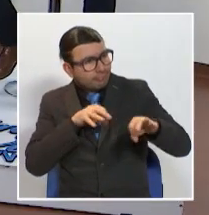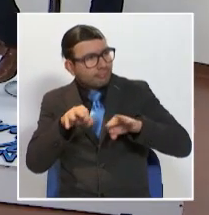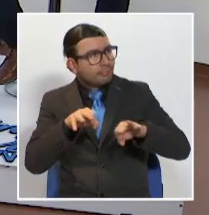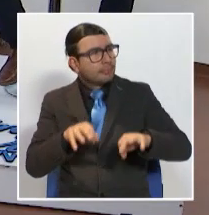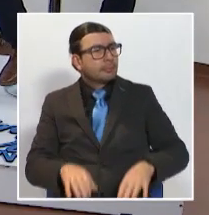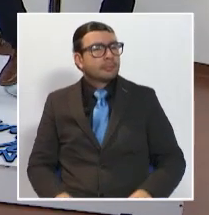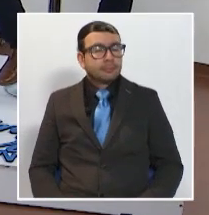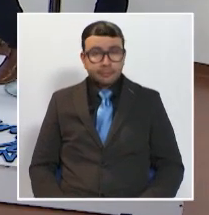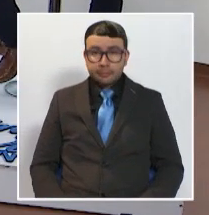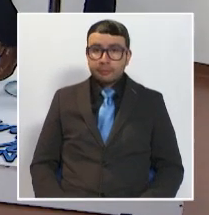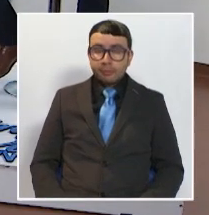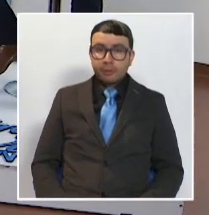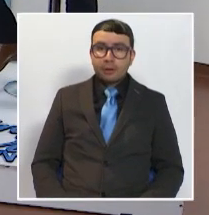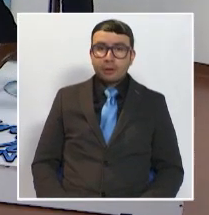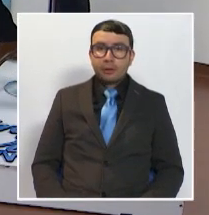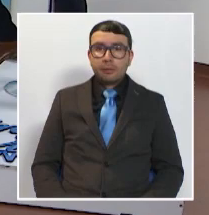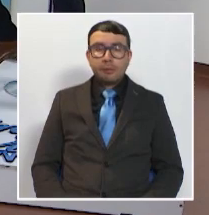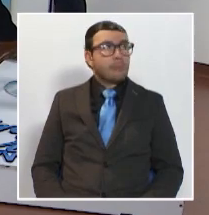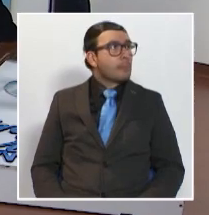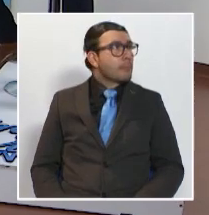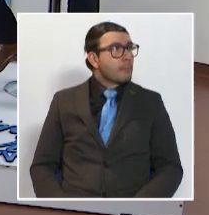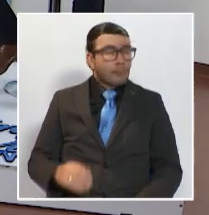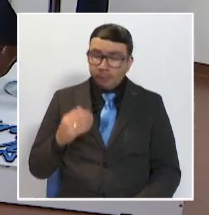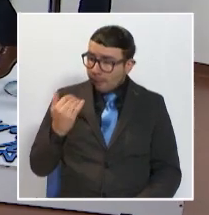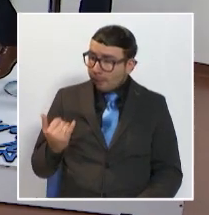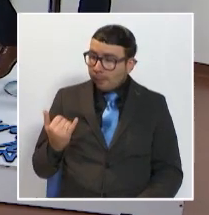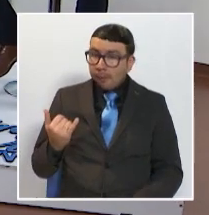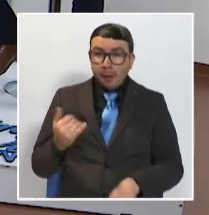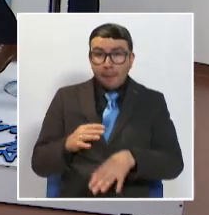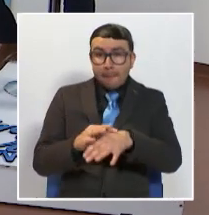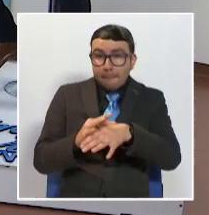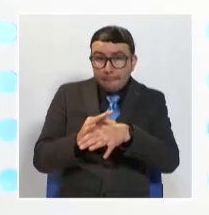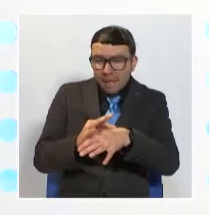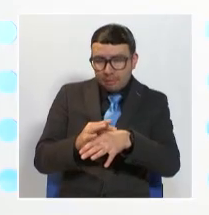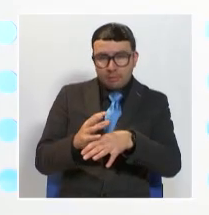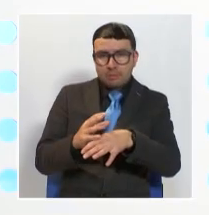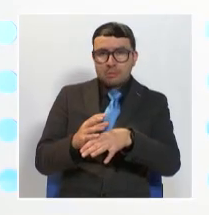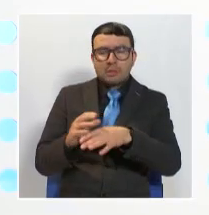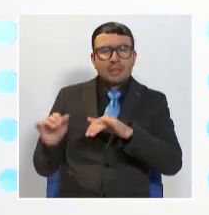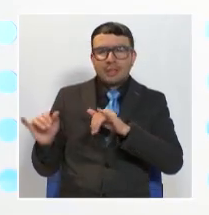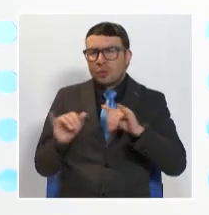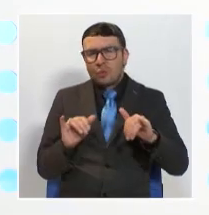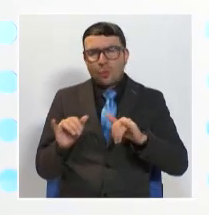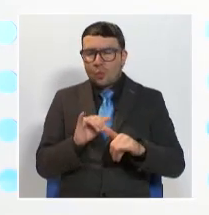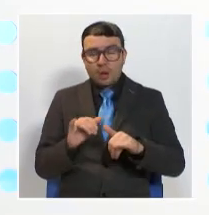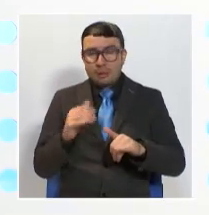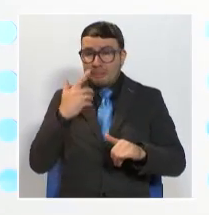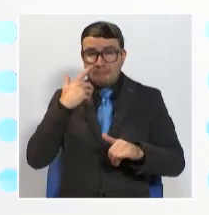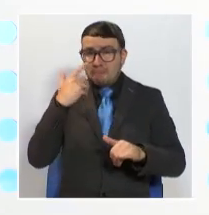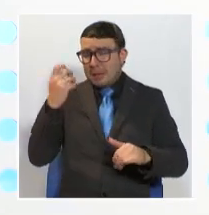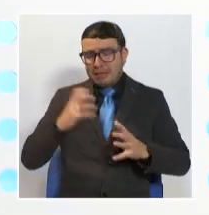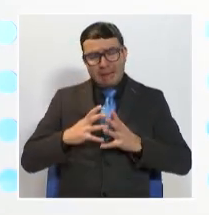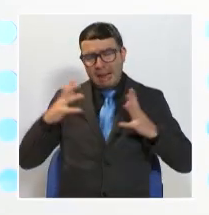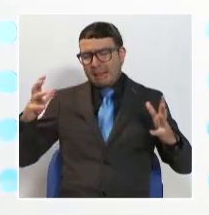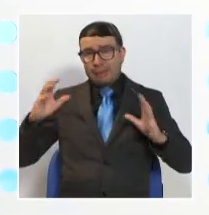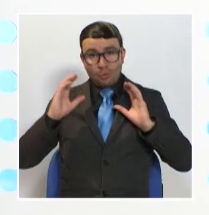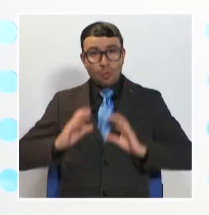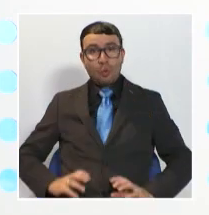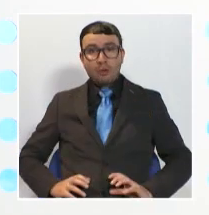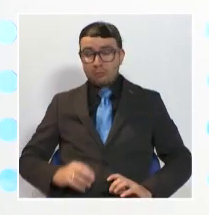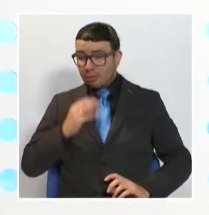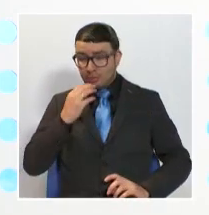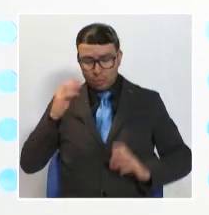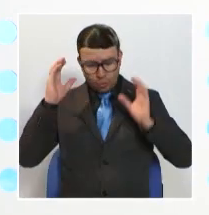Bueno, muy bien. Entonces, la piel, digamos que es un órgano, digamos el órgano más grande del cuerpo humano, cerca del 20%